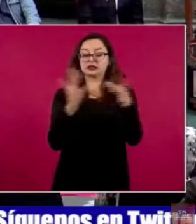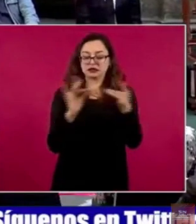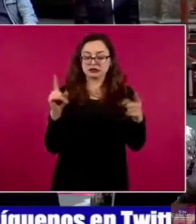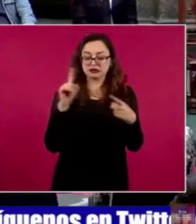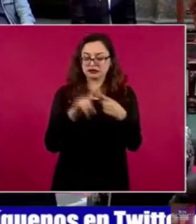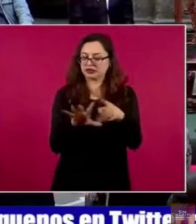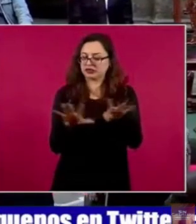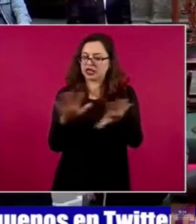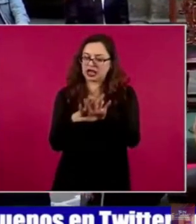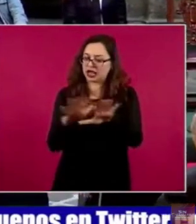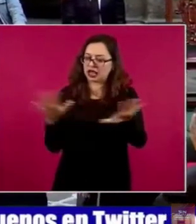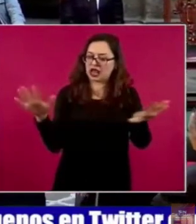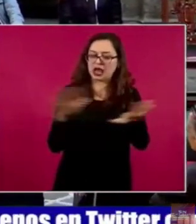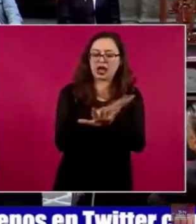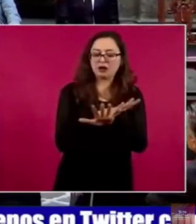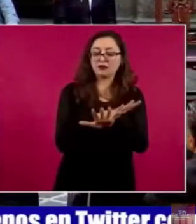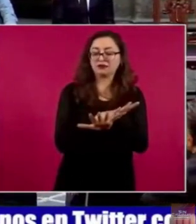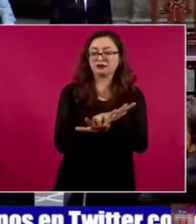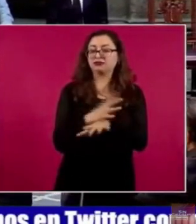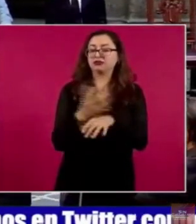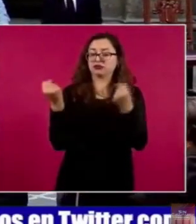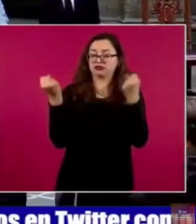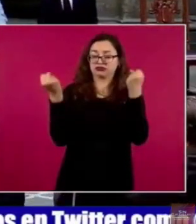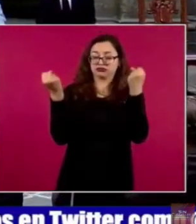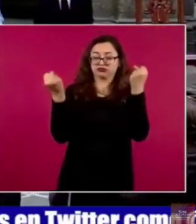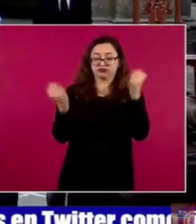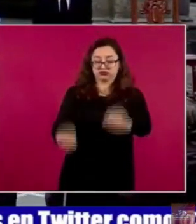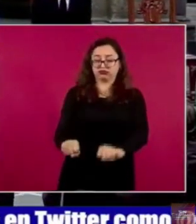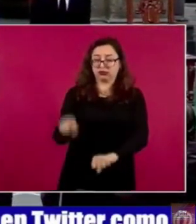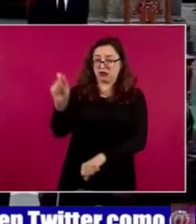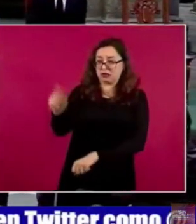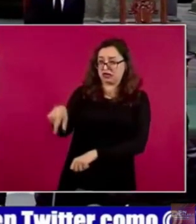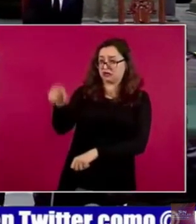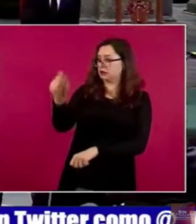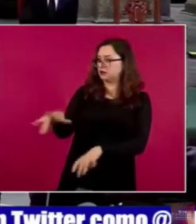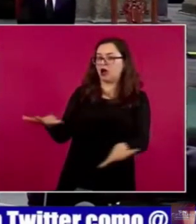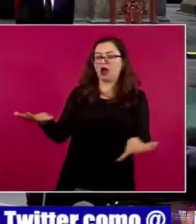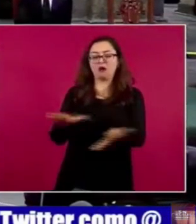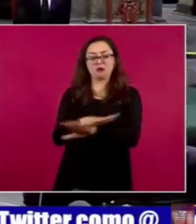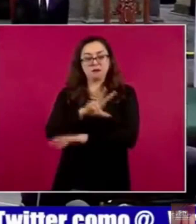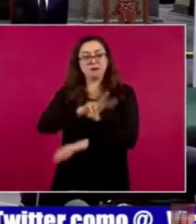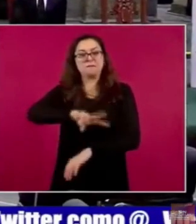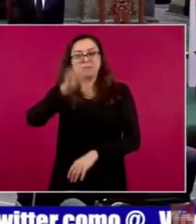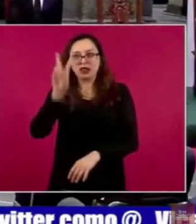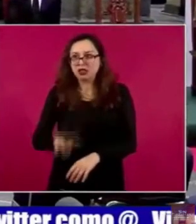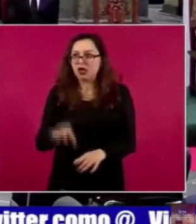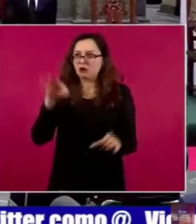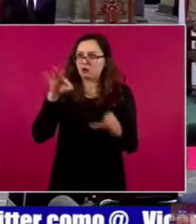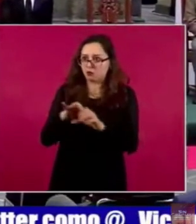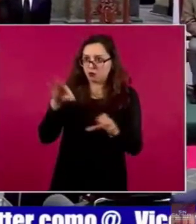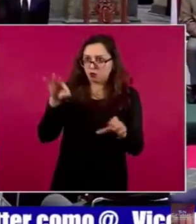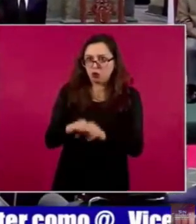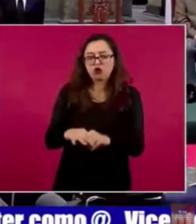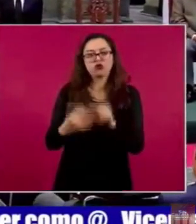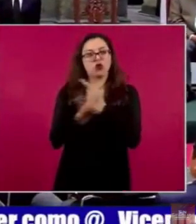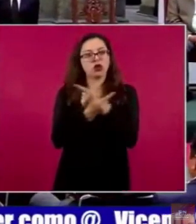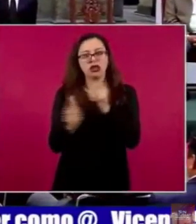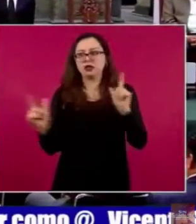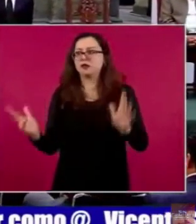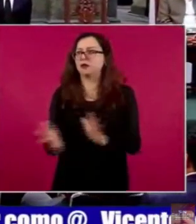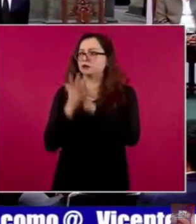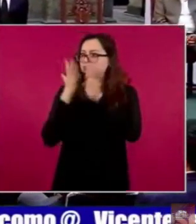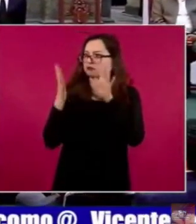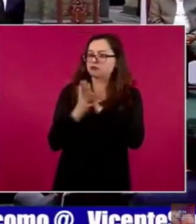sustituir la dictadura por una auténtica democracia. Luego abarca todos los